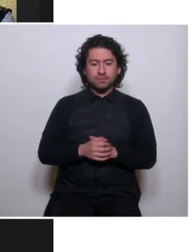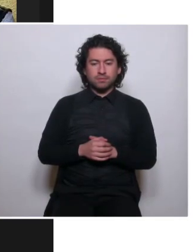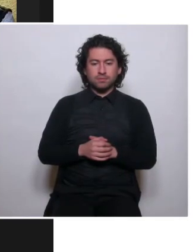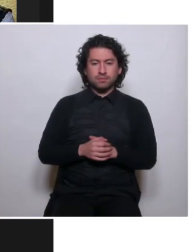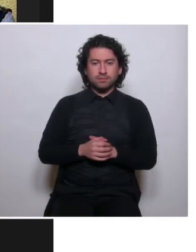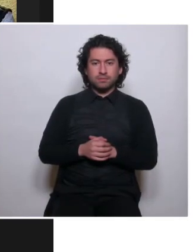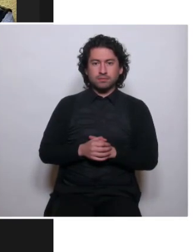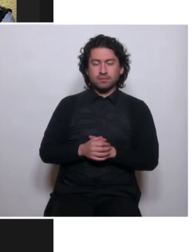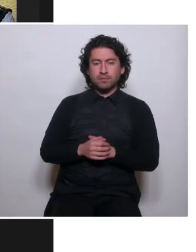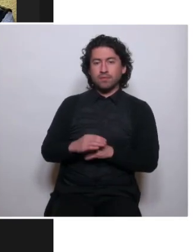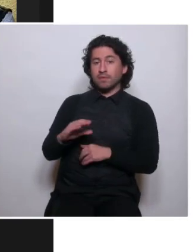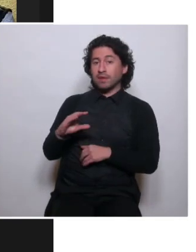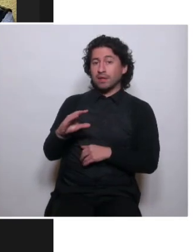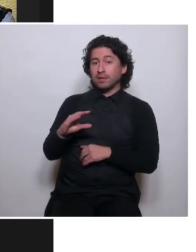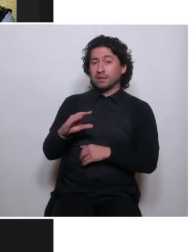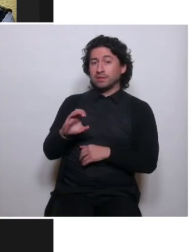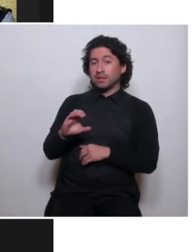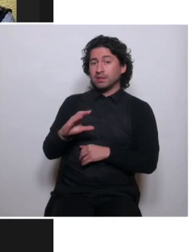Convencional Cecilia Uvilla.